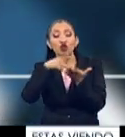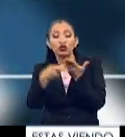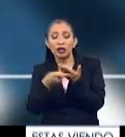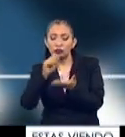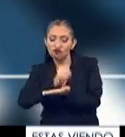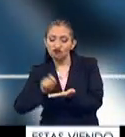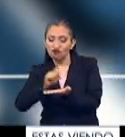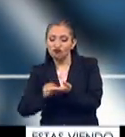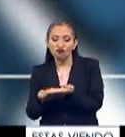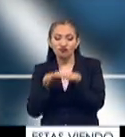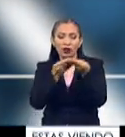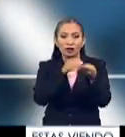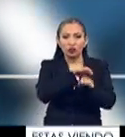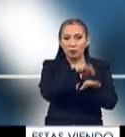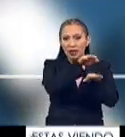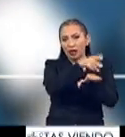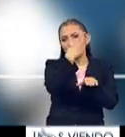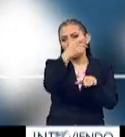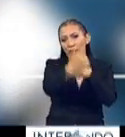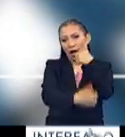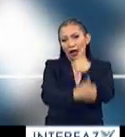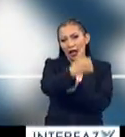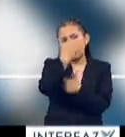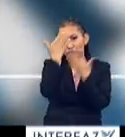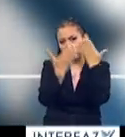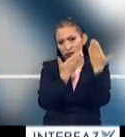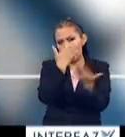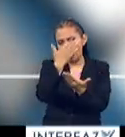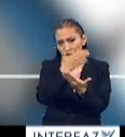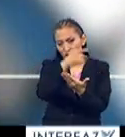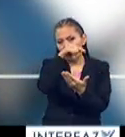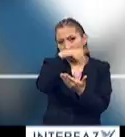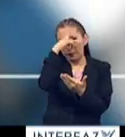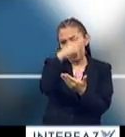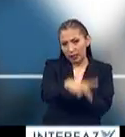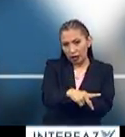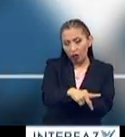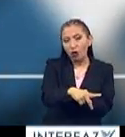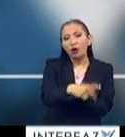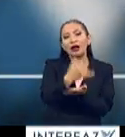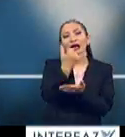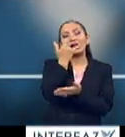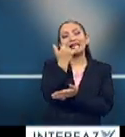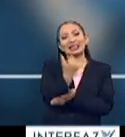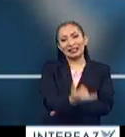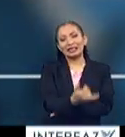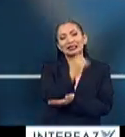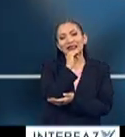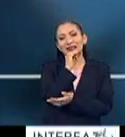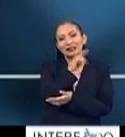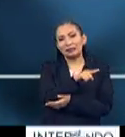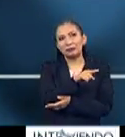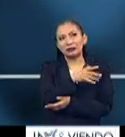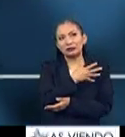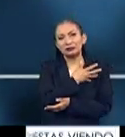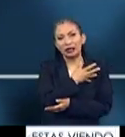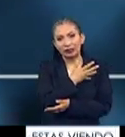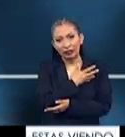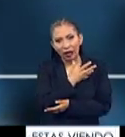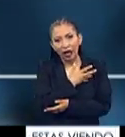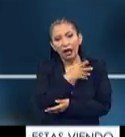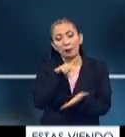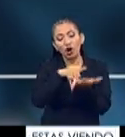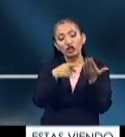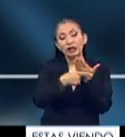que esté relacionado con la carrera que puedes estudiar en México y que además este